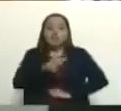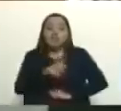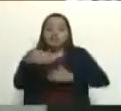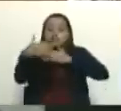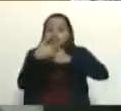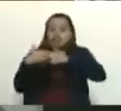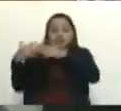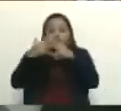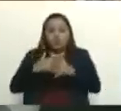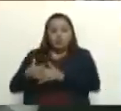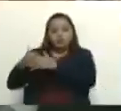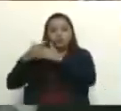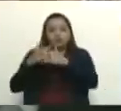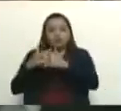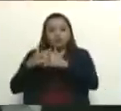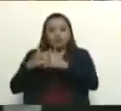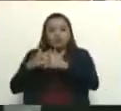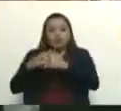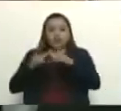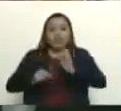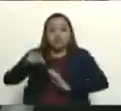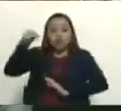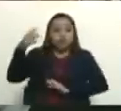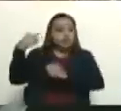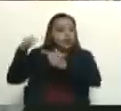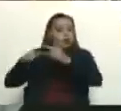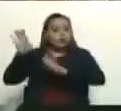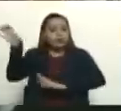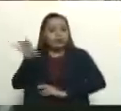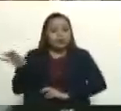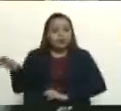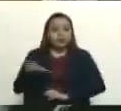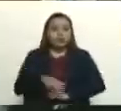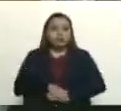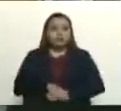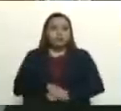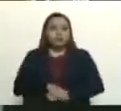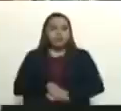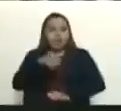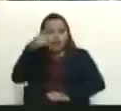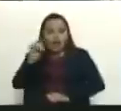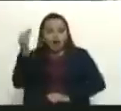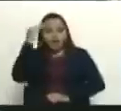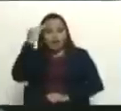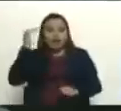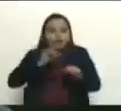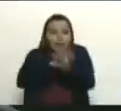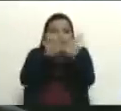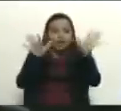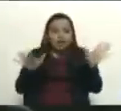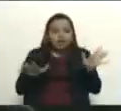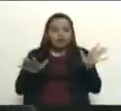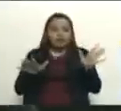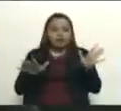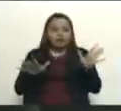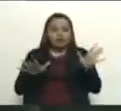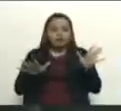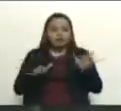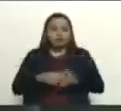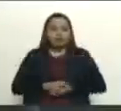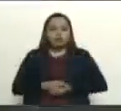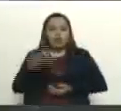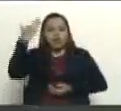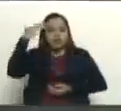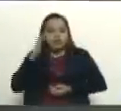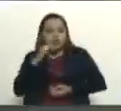imperiales venidas del norte y de sus aliados. Ahí estaba esa mente lúcida de Tibisay,